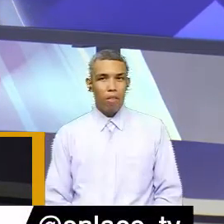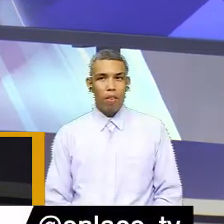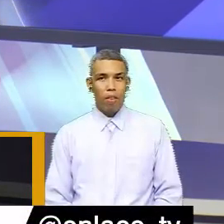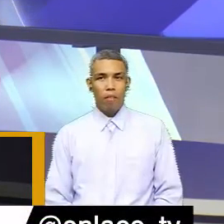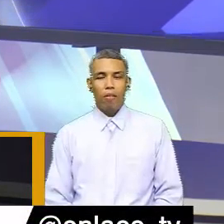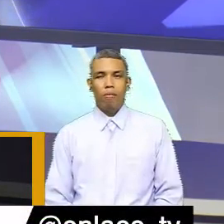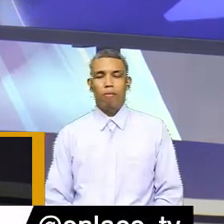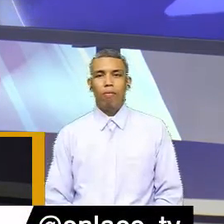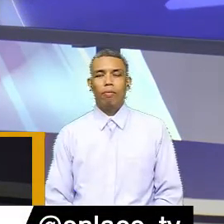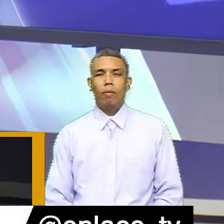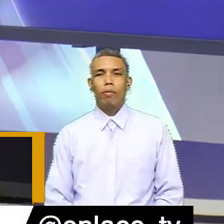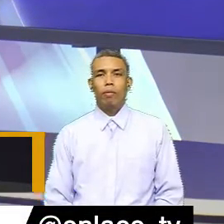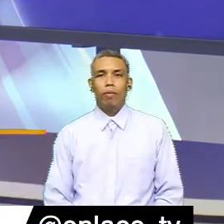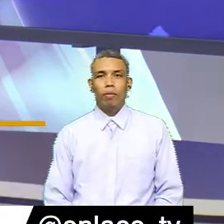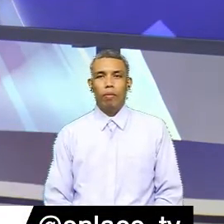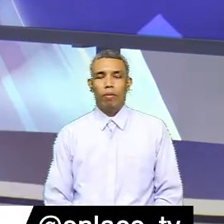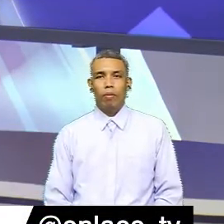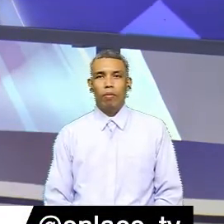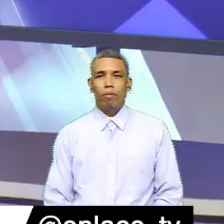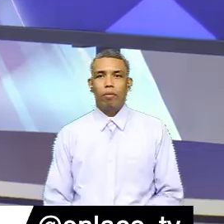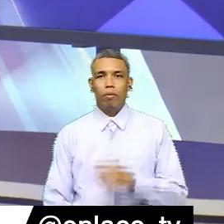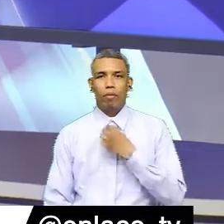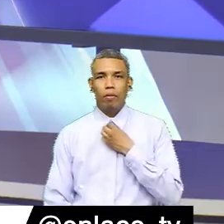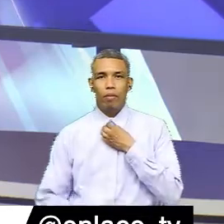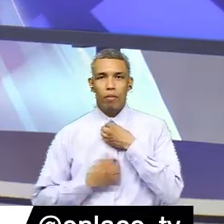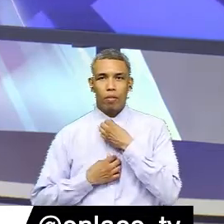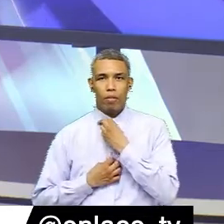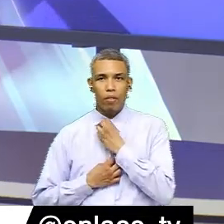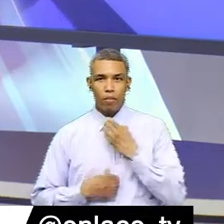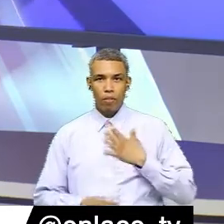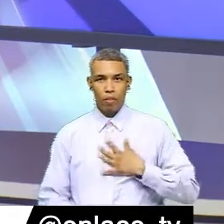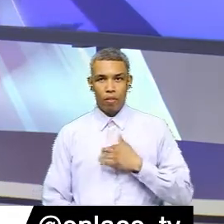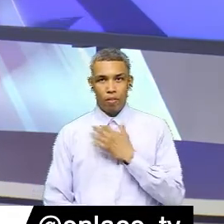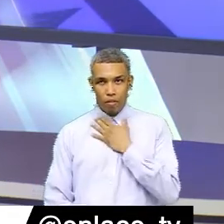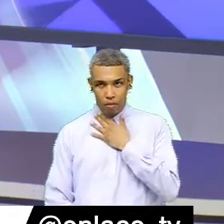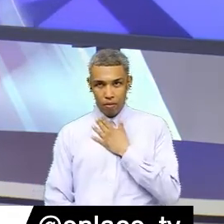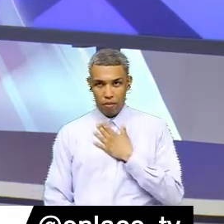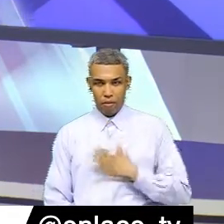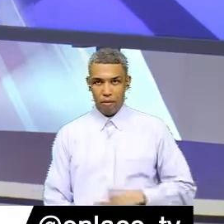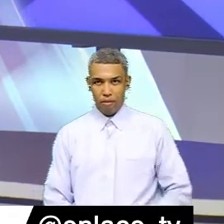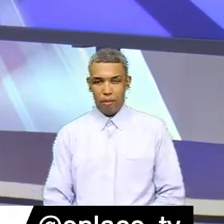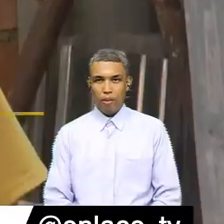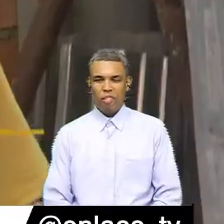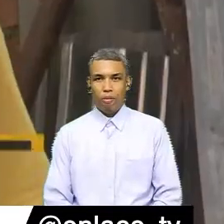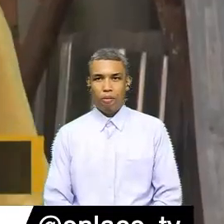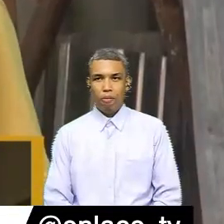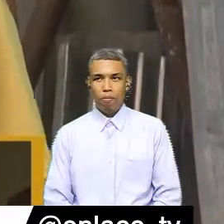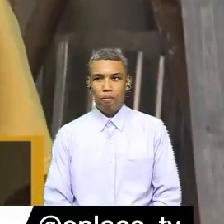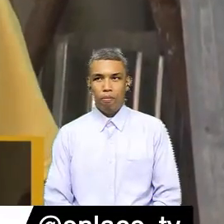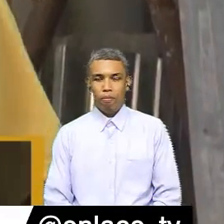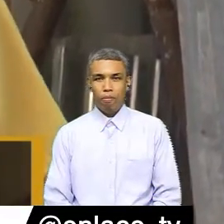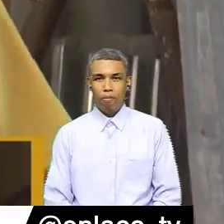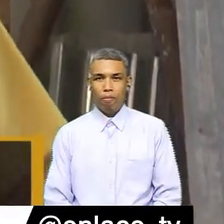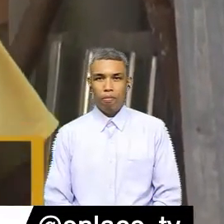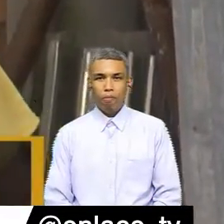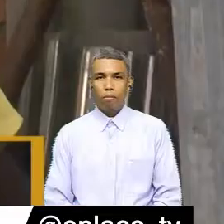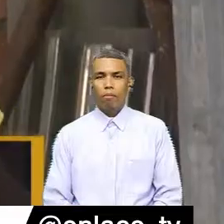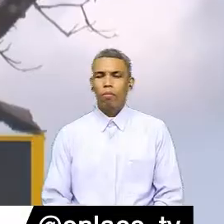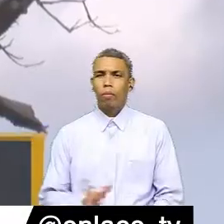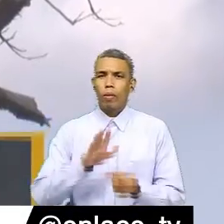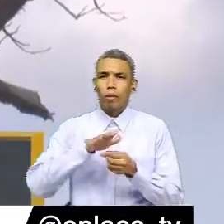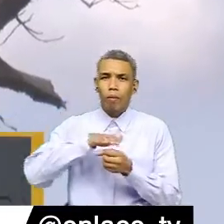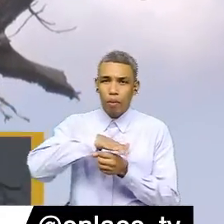a las autoridades competentes para que se pueda evitar una tragedia en las noticias está con la comunidad este habitante del barrio planada del cerro